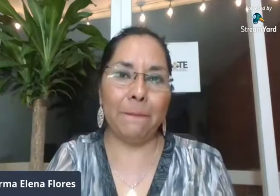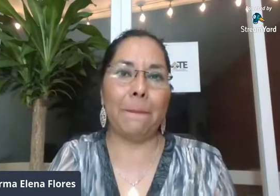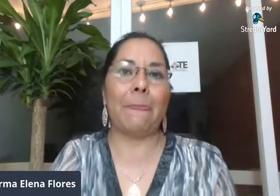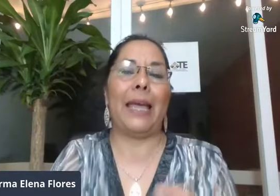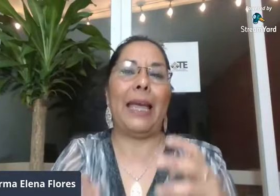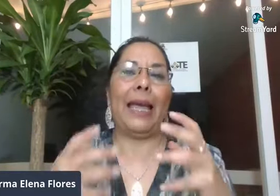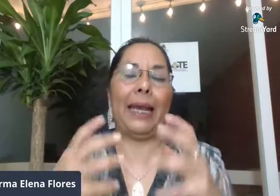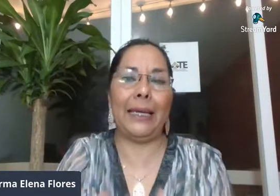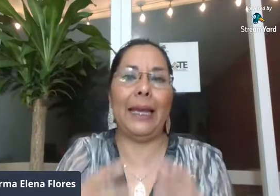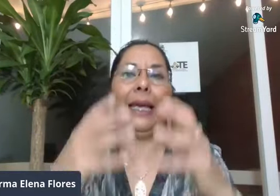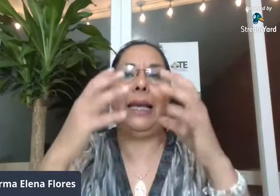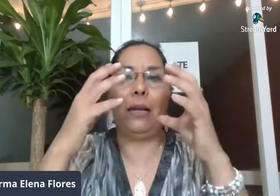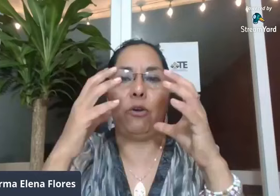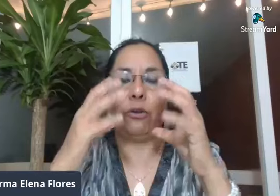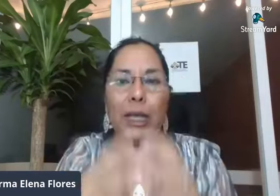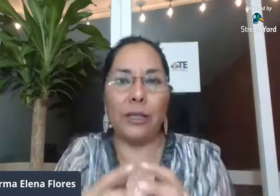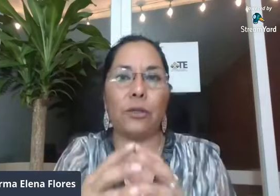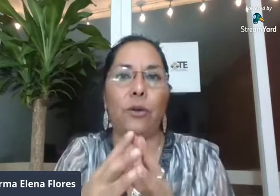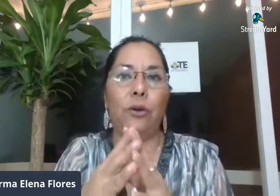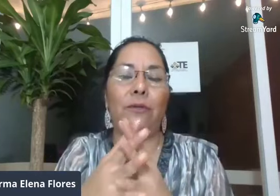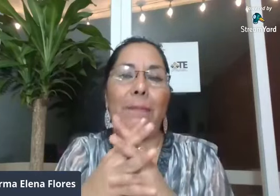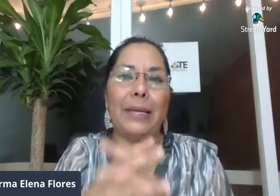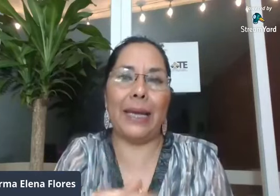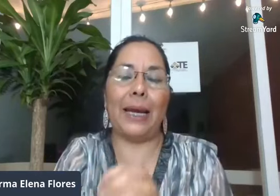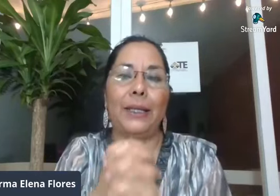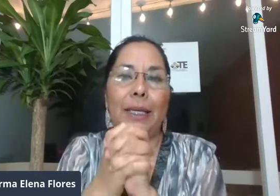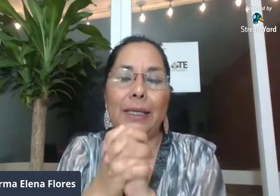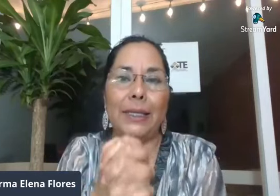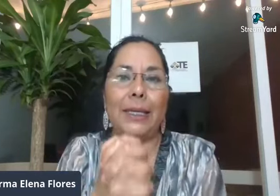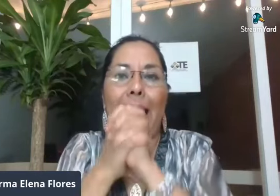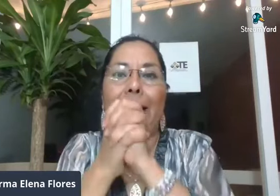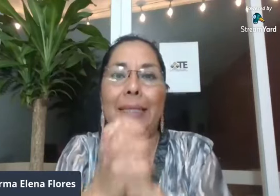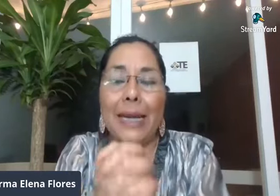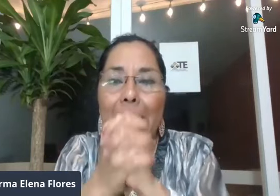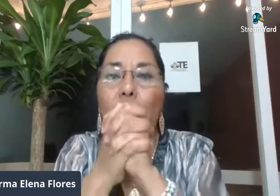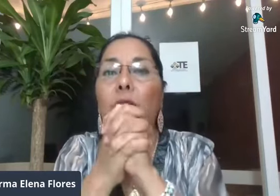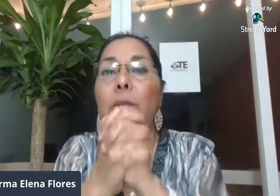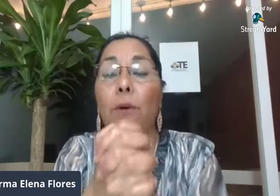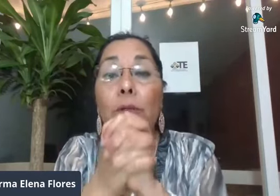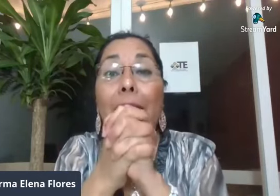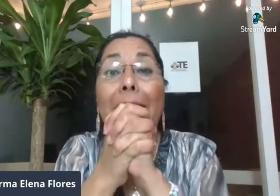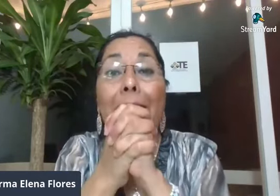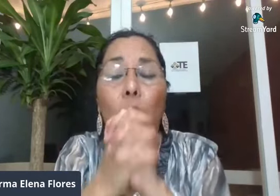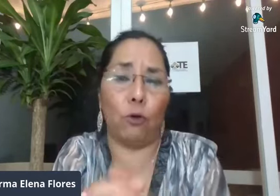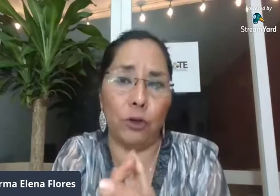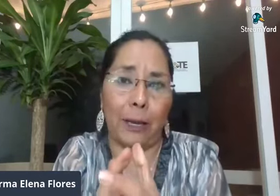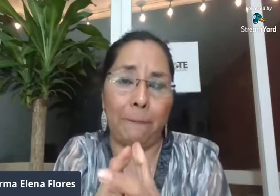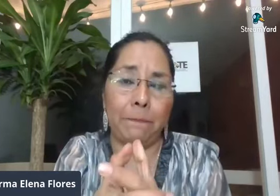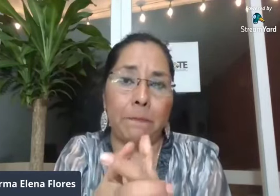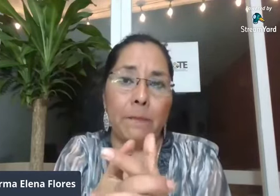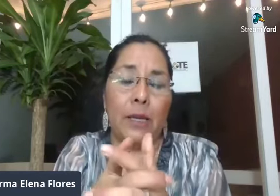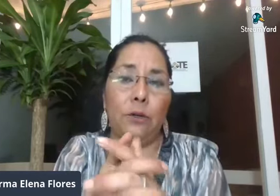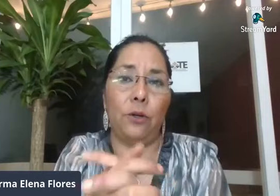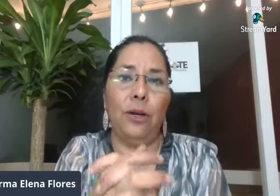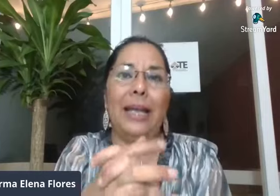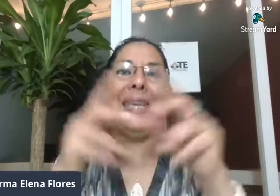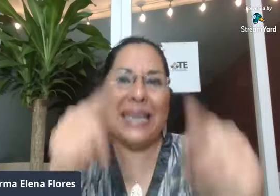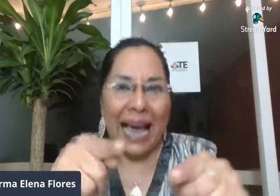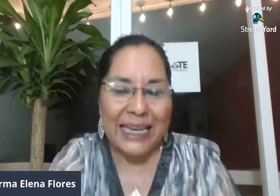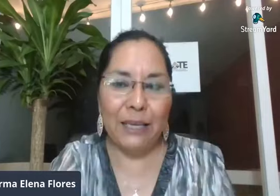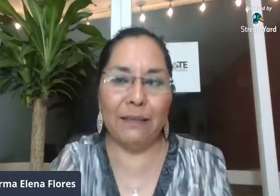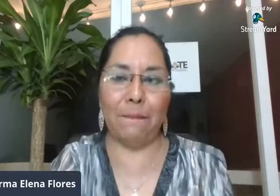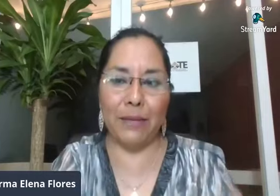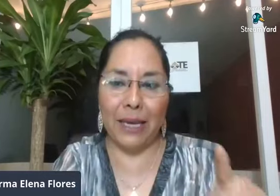claridad en el contexto familiar de decir a quién le corresponde qué cosa, ¿no?